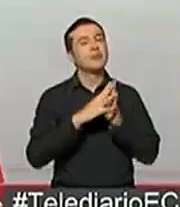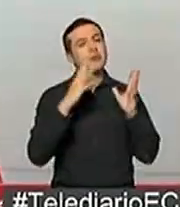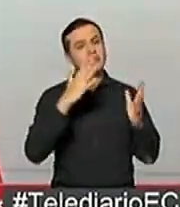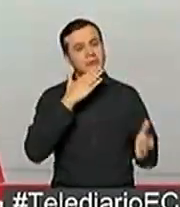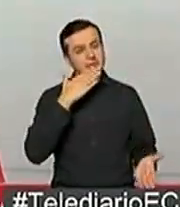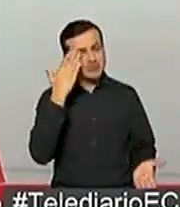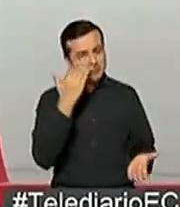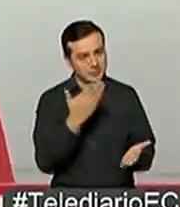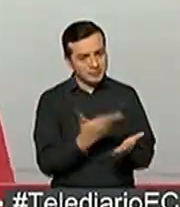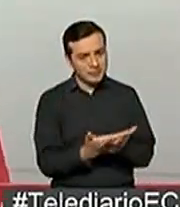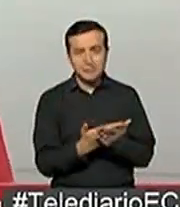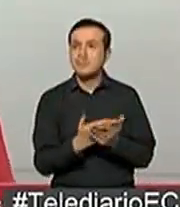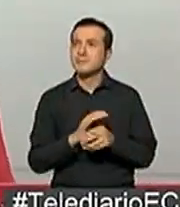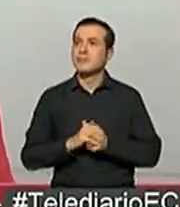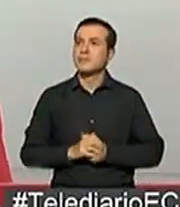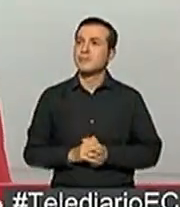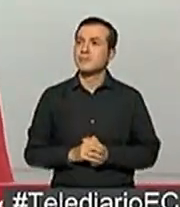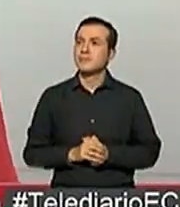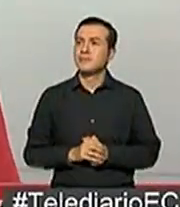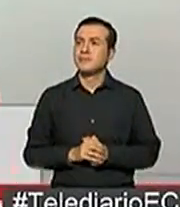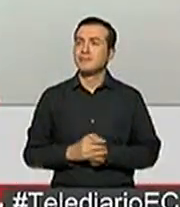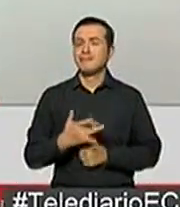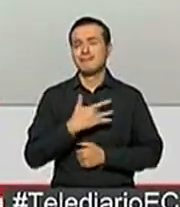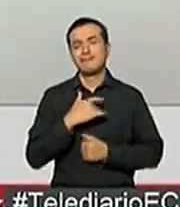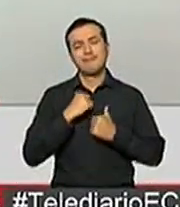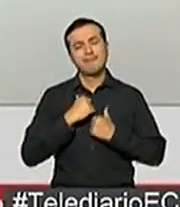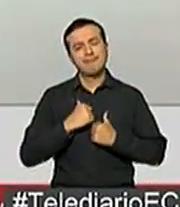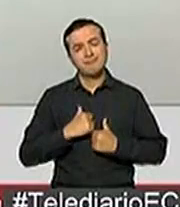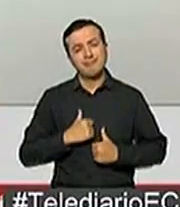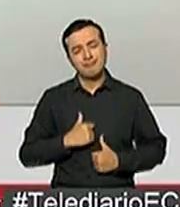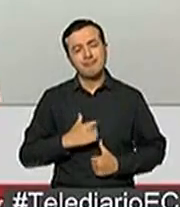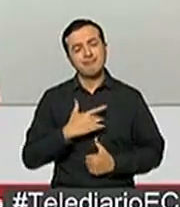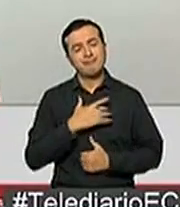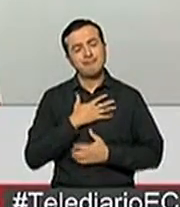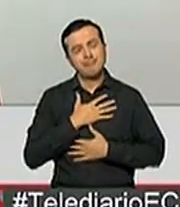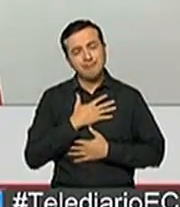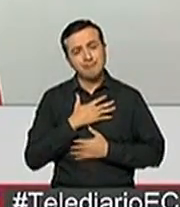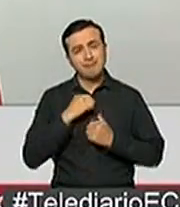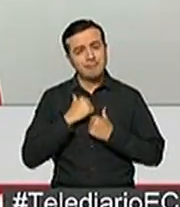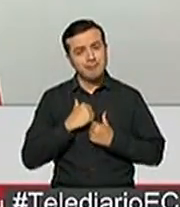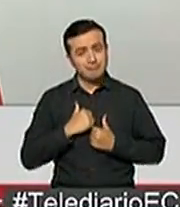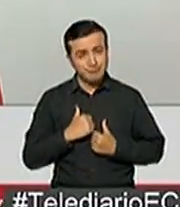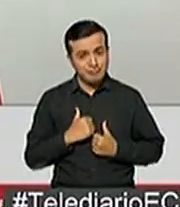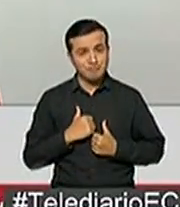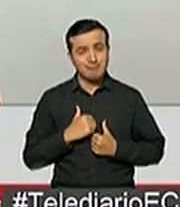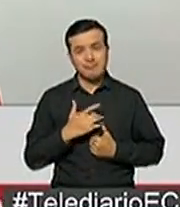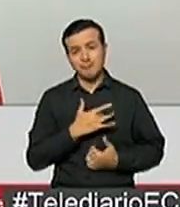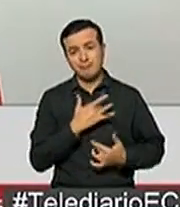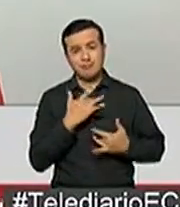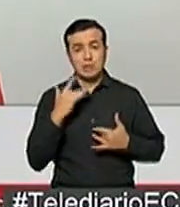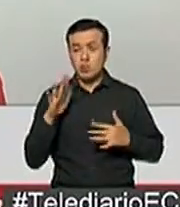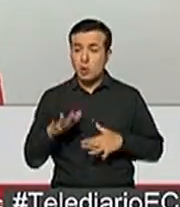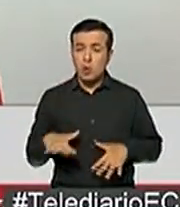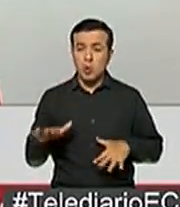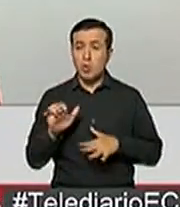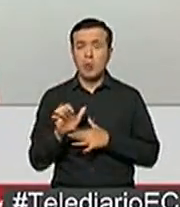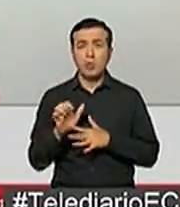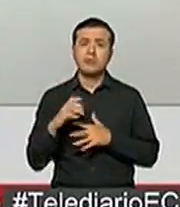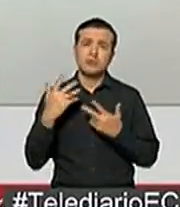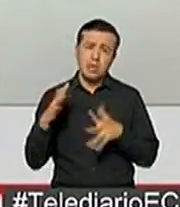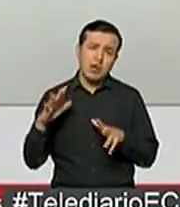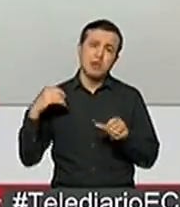gracias bueno es lamentable esta noticia nos ha conmovido a todos porque hemos estado